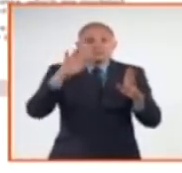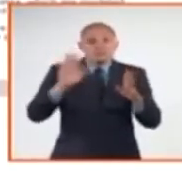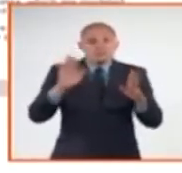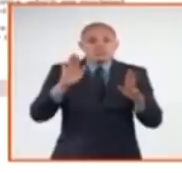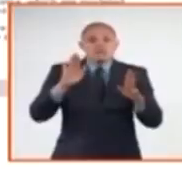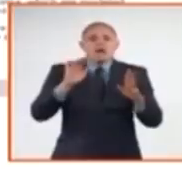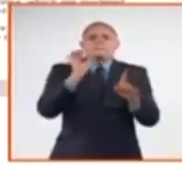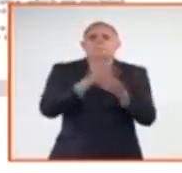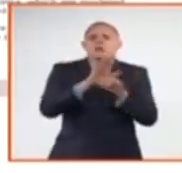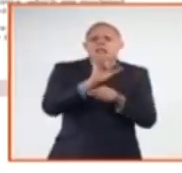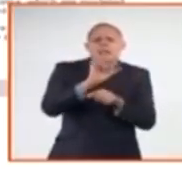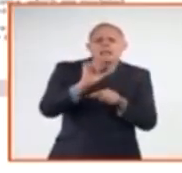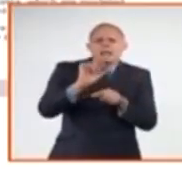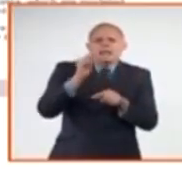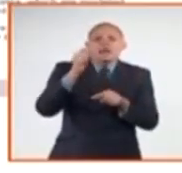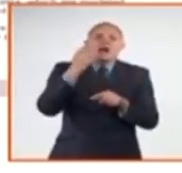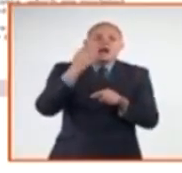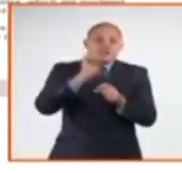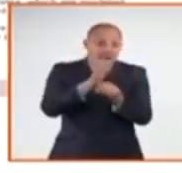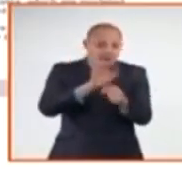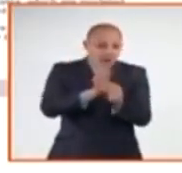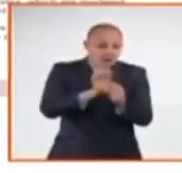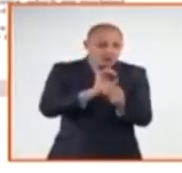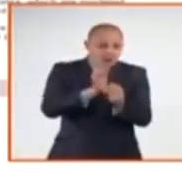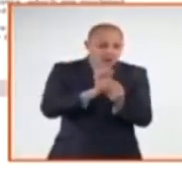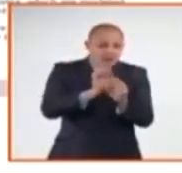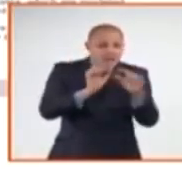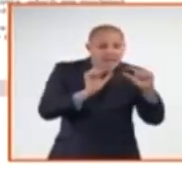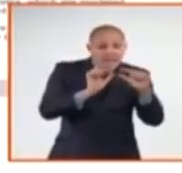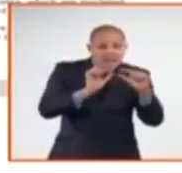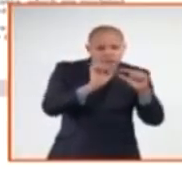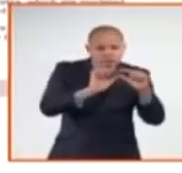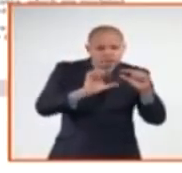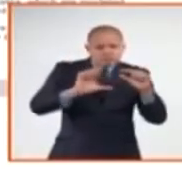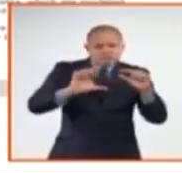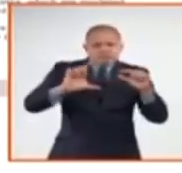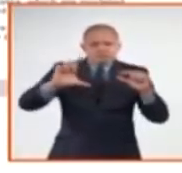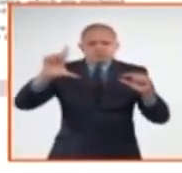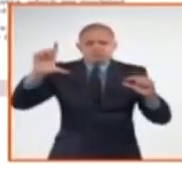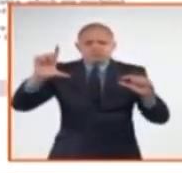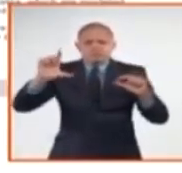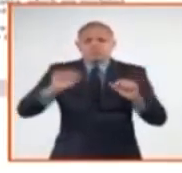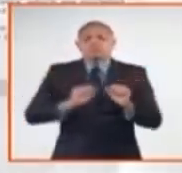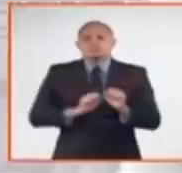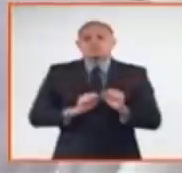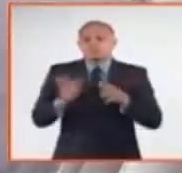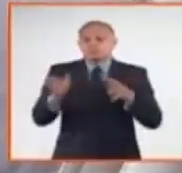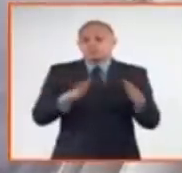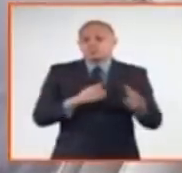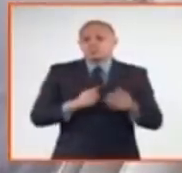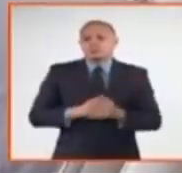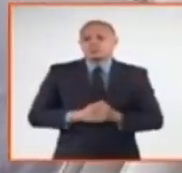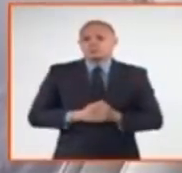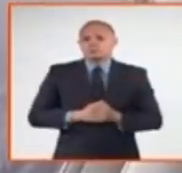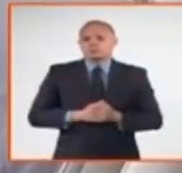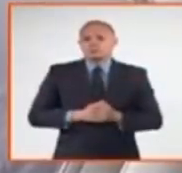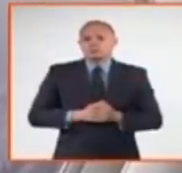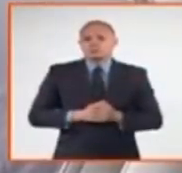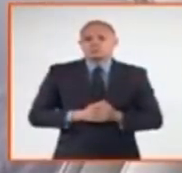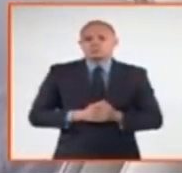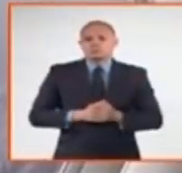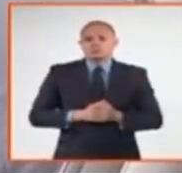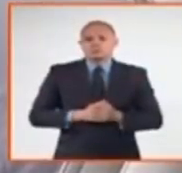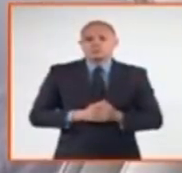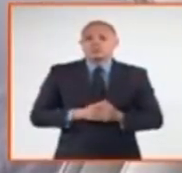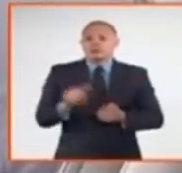que es la cepa en este momento está predominando en el mundo me parece que incluso identificaron